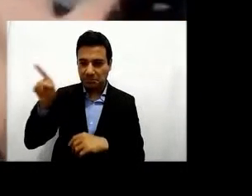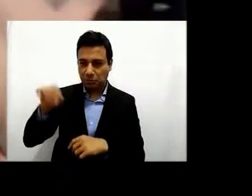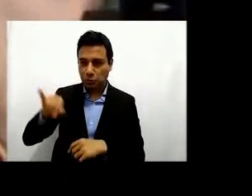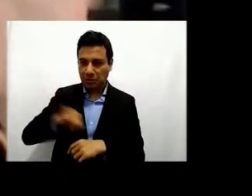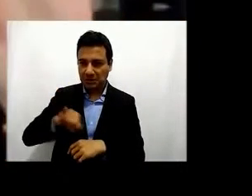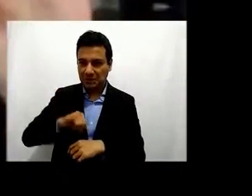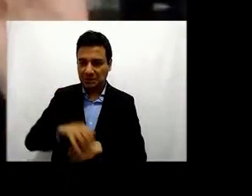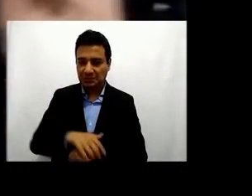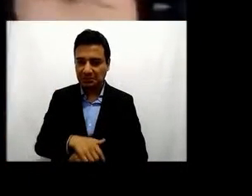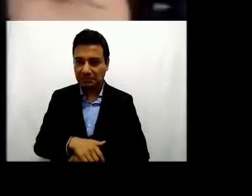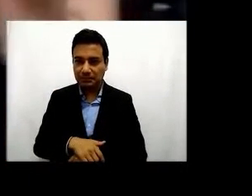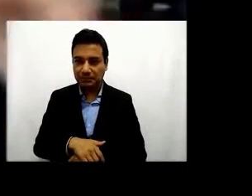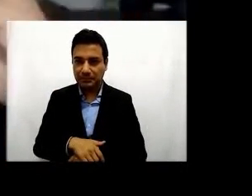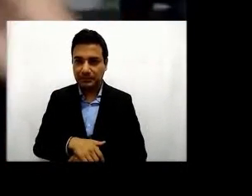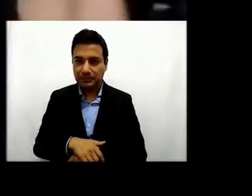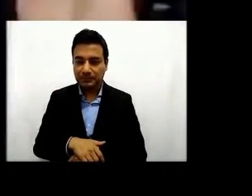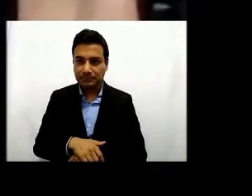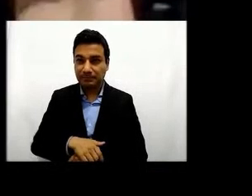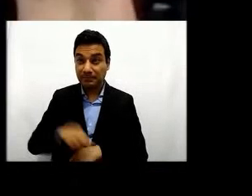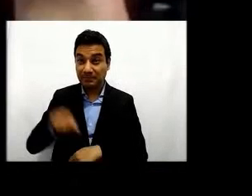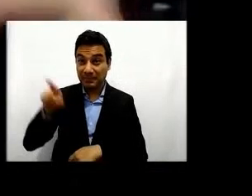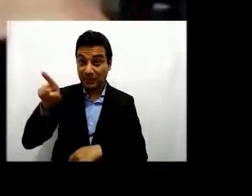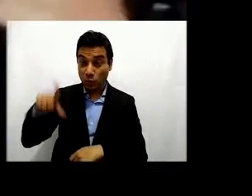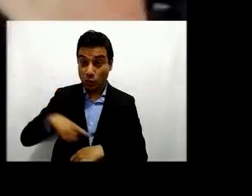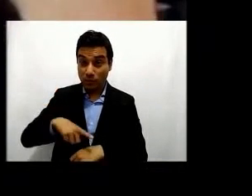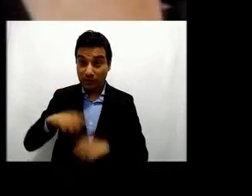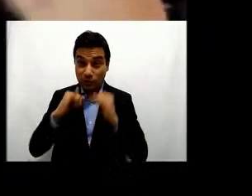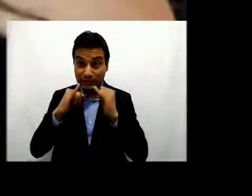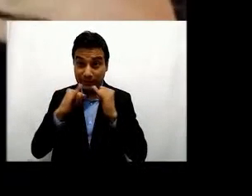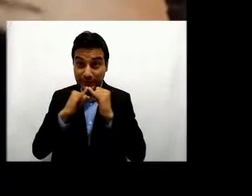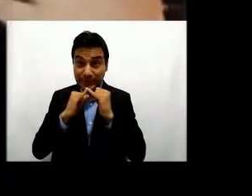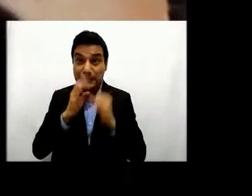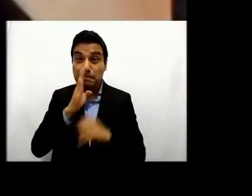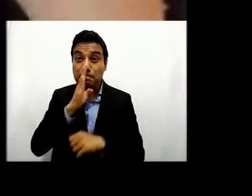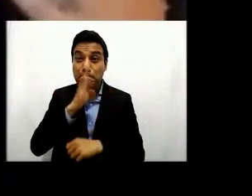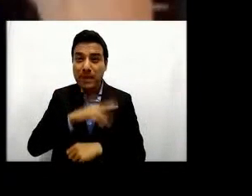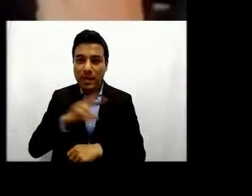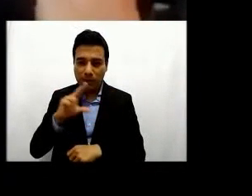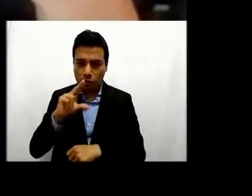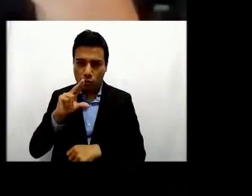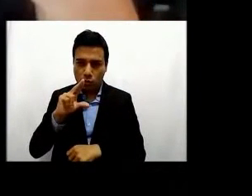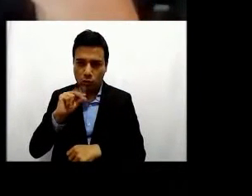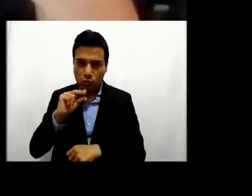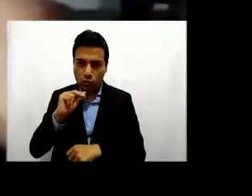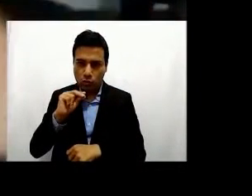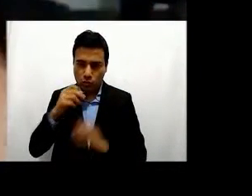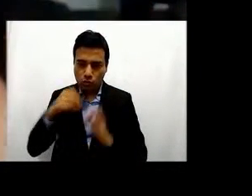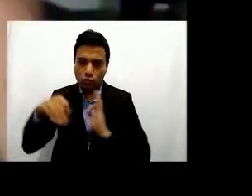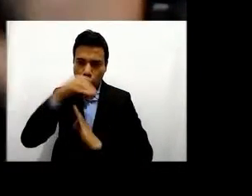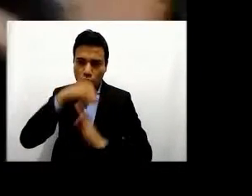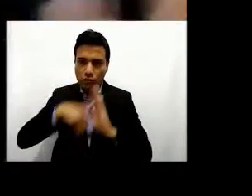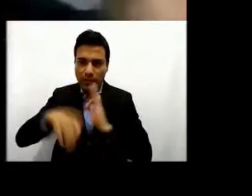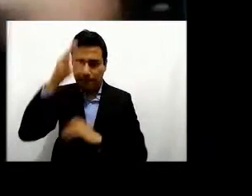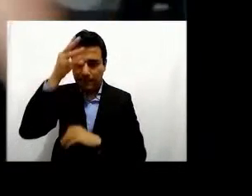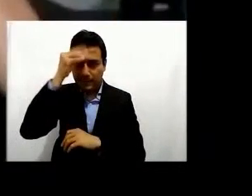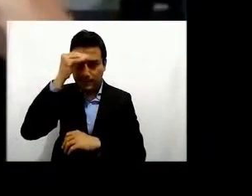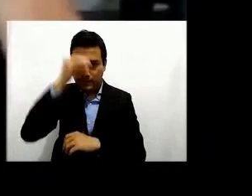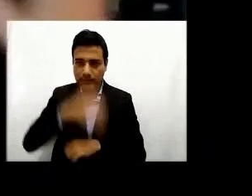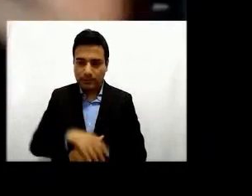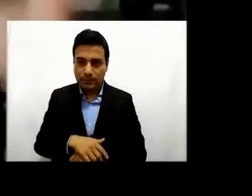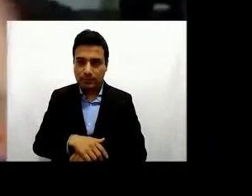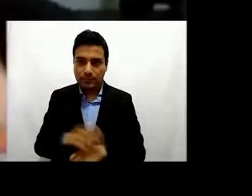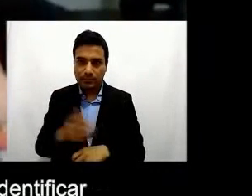institución hubiese estado mal, creo que la curva de aprendizaje fue para todos, incluso para las instituciones, nadie sabía qué